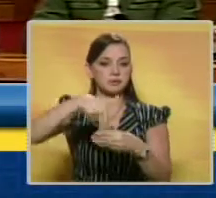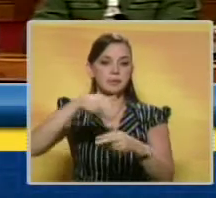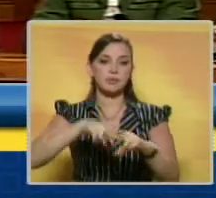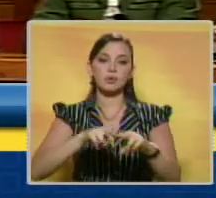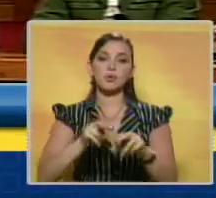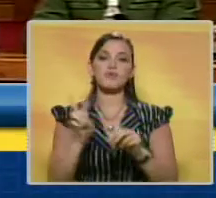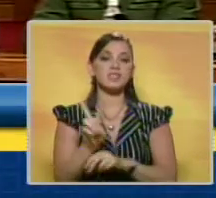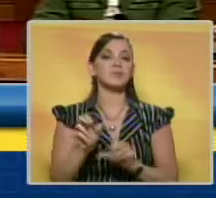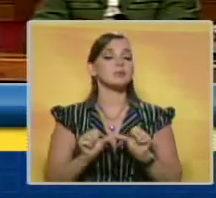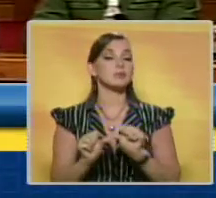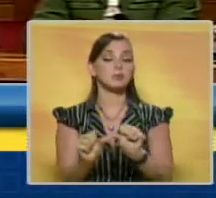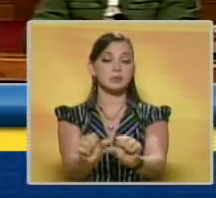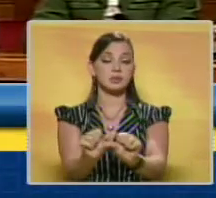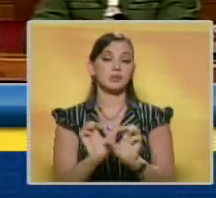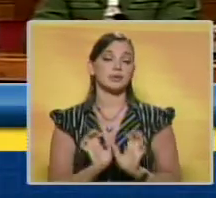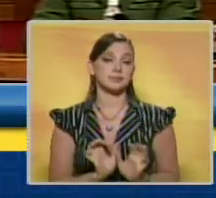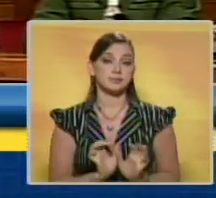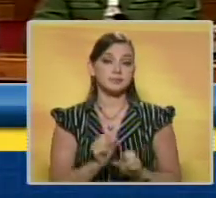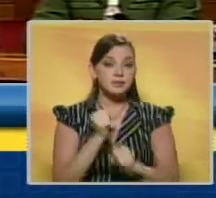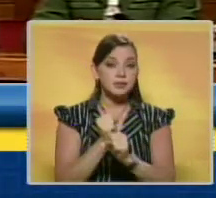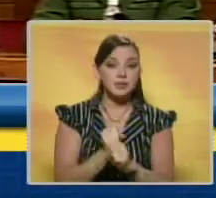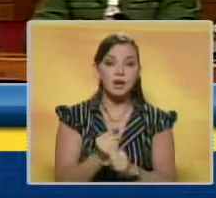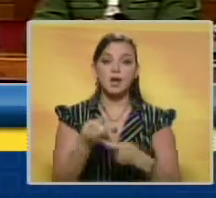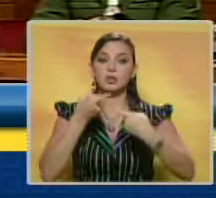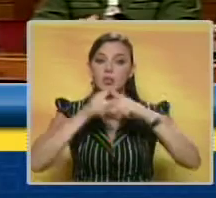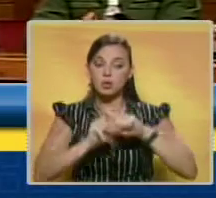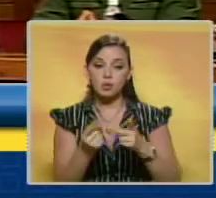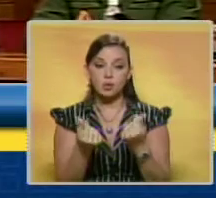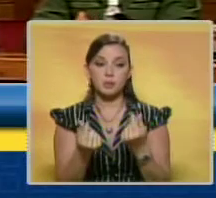allí. La economía,